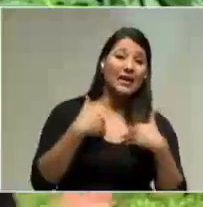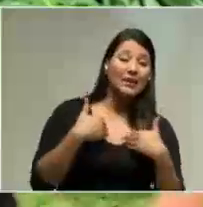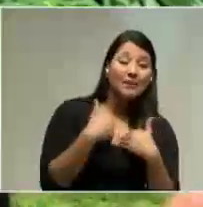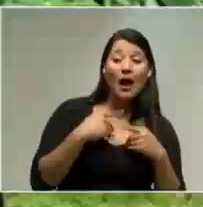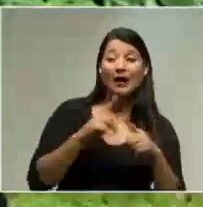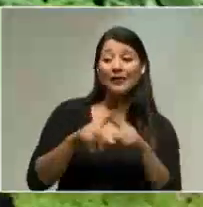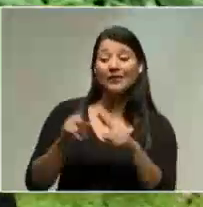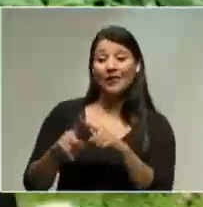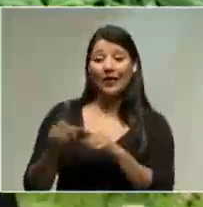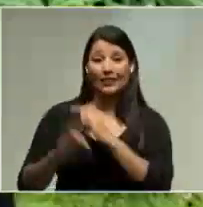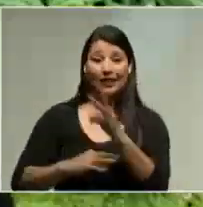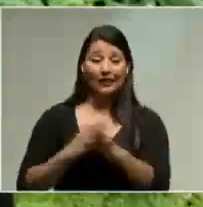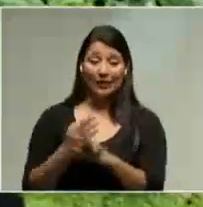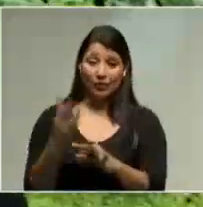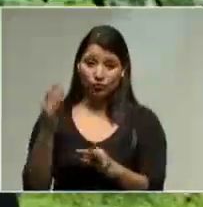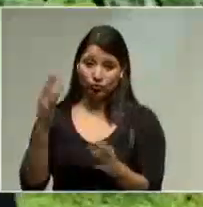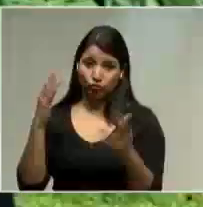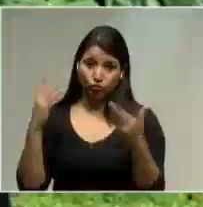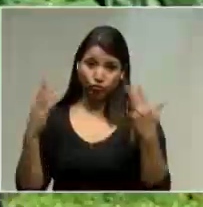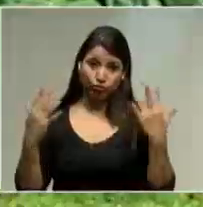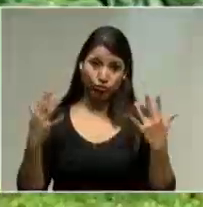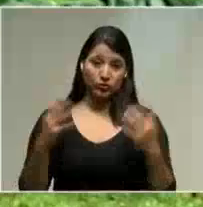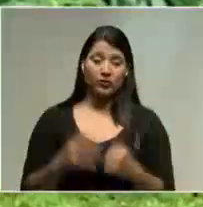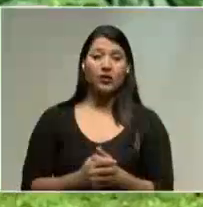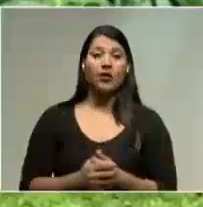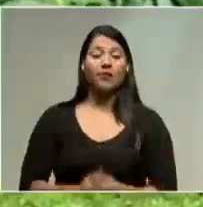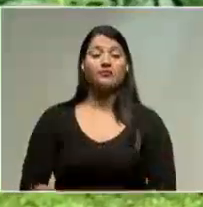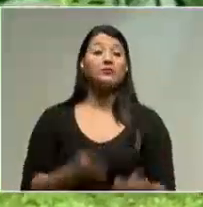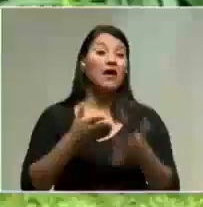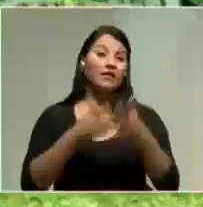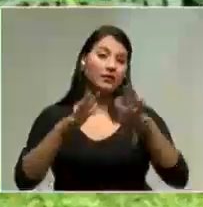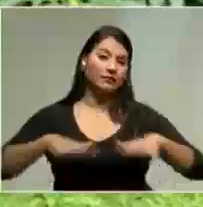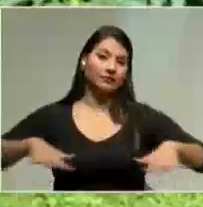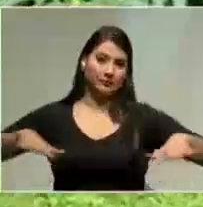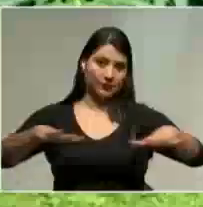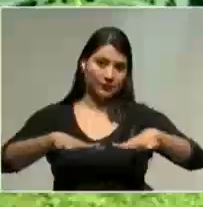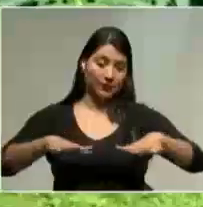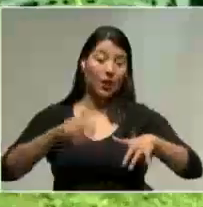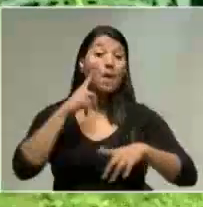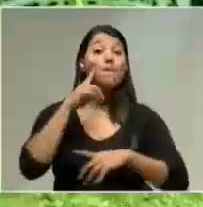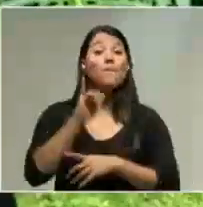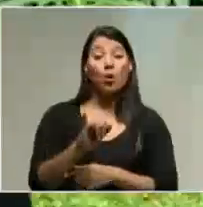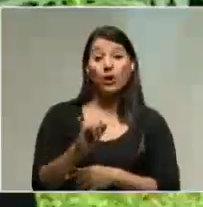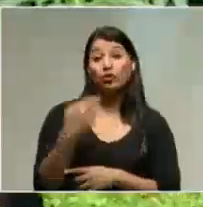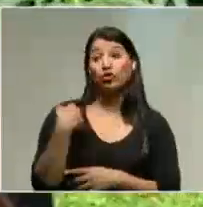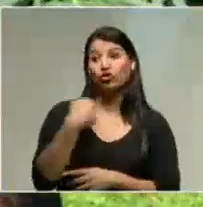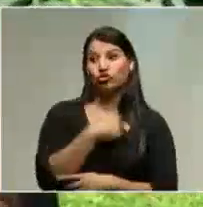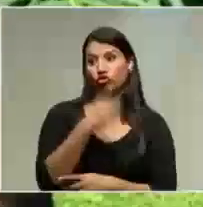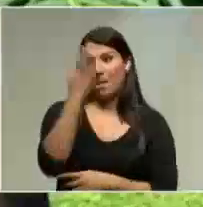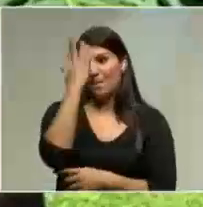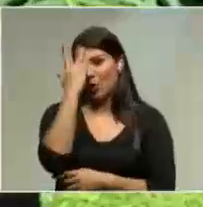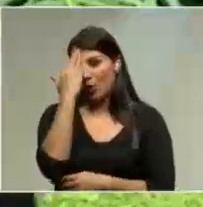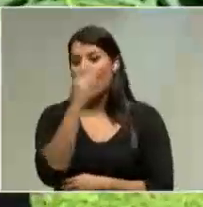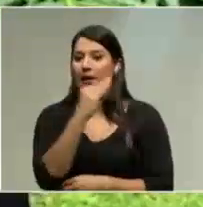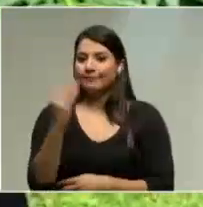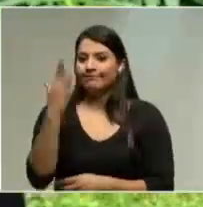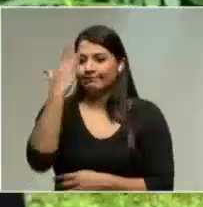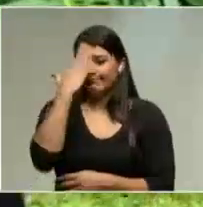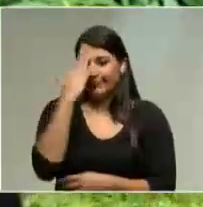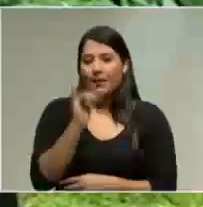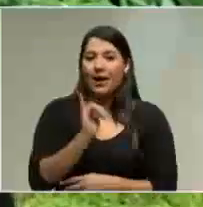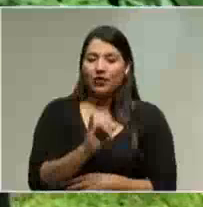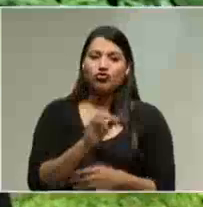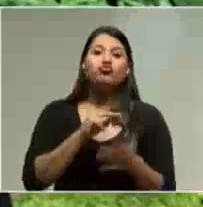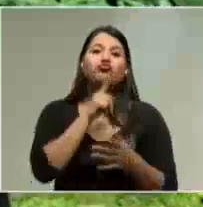el entorno en sí de un ecosistema que es el que conserva. Es por esto que bajo la preocupación y conscientes de que esto es